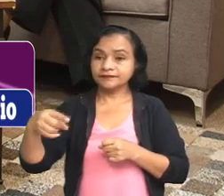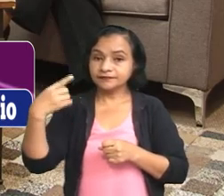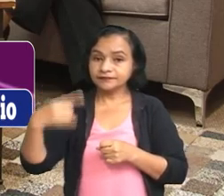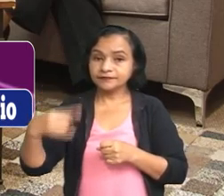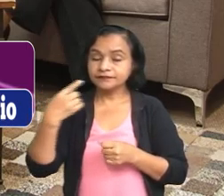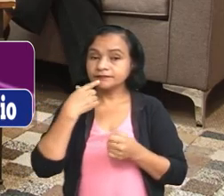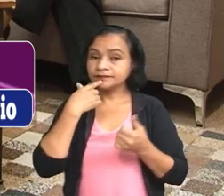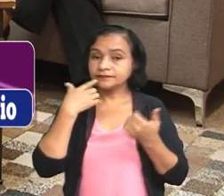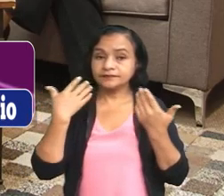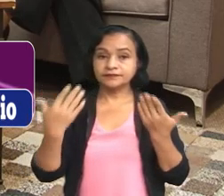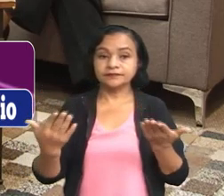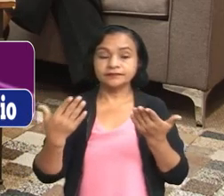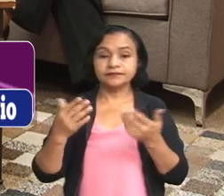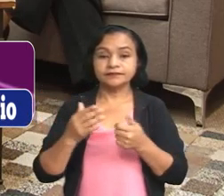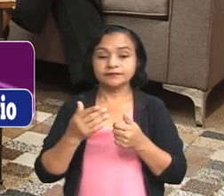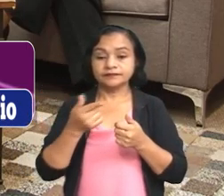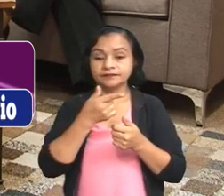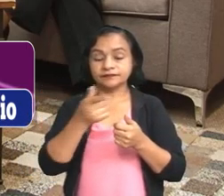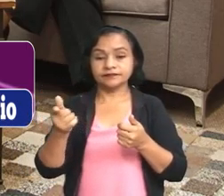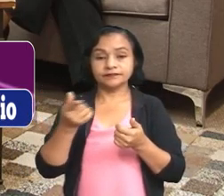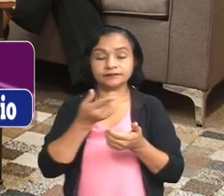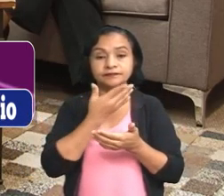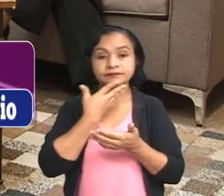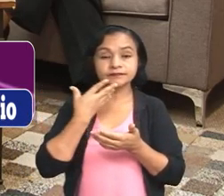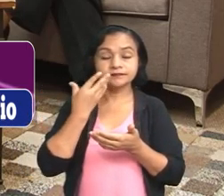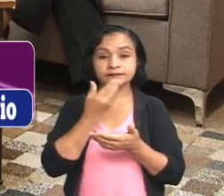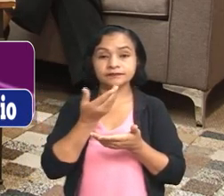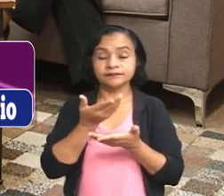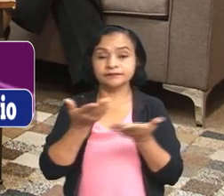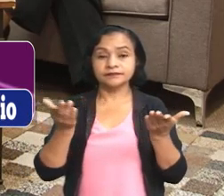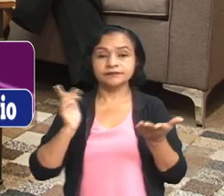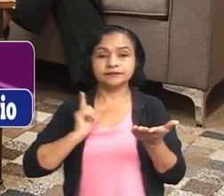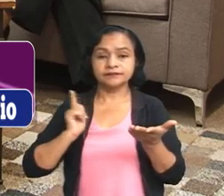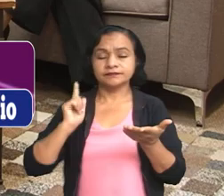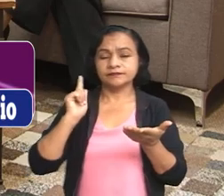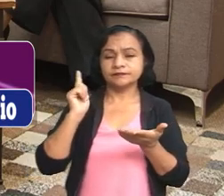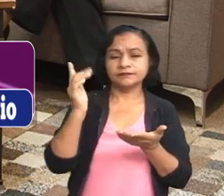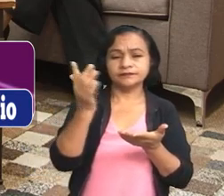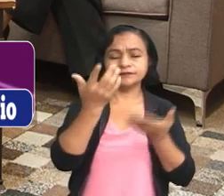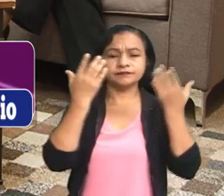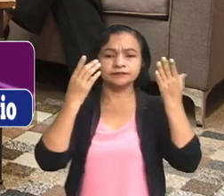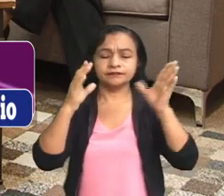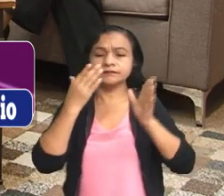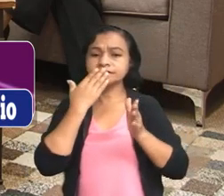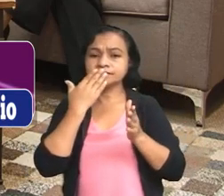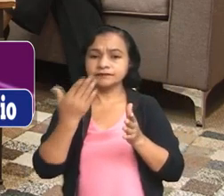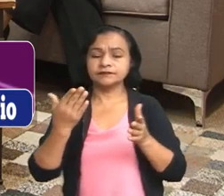¿Por qué razón? Porque estos muchachos tienen todas las herramientas necesarias,